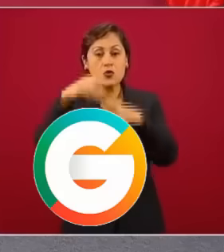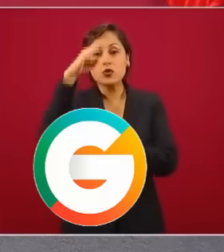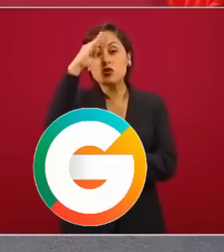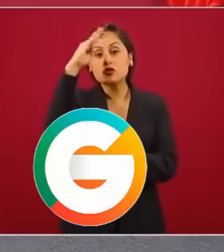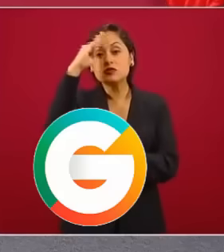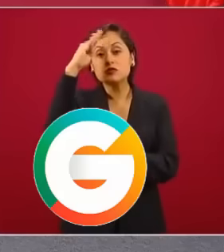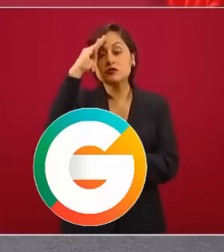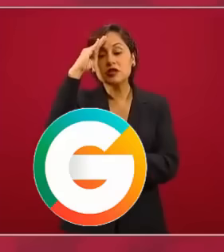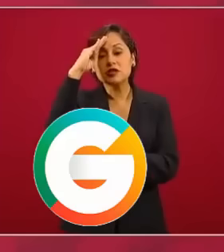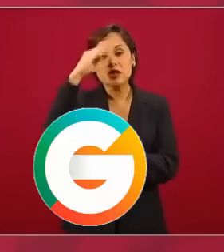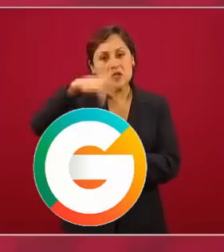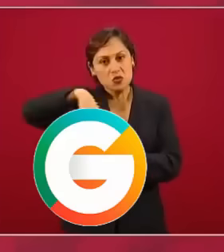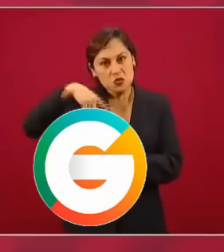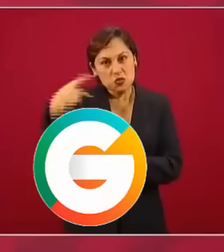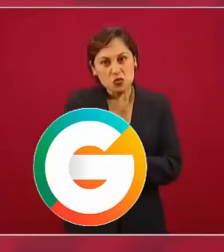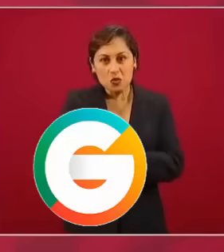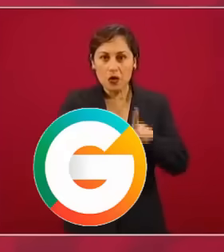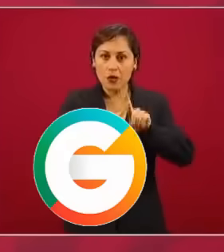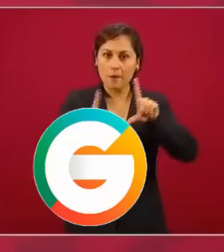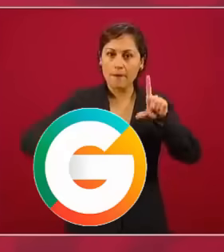fortaleza cultural de nuestros pueblos,